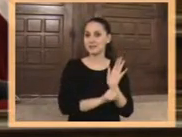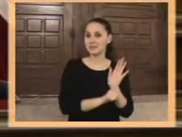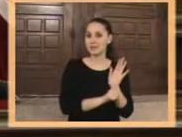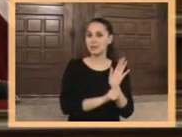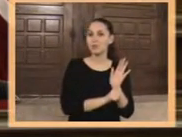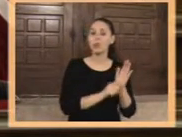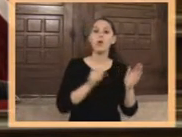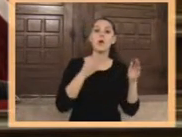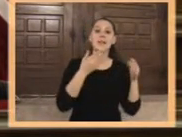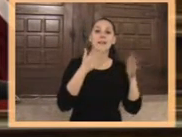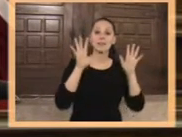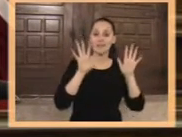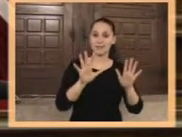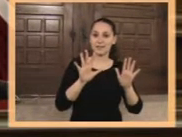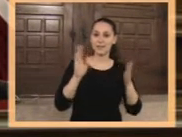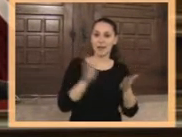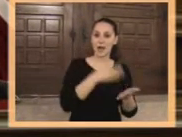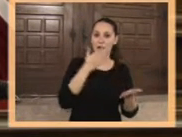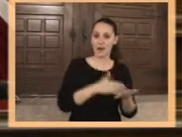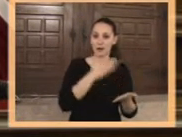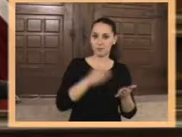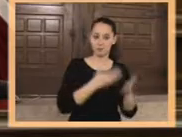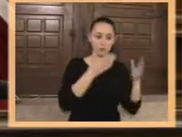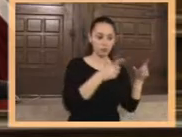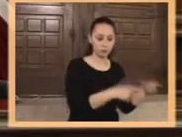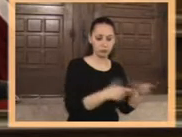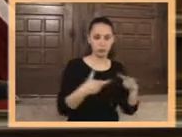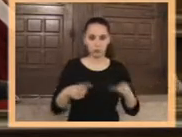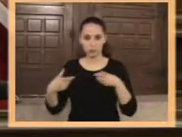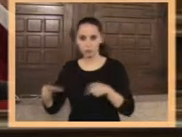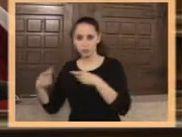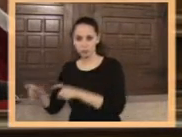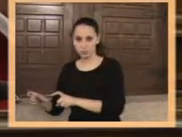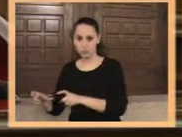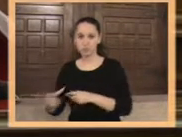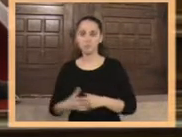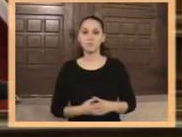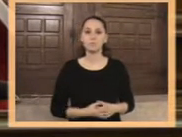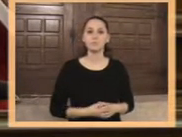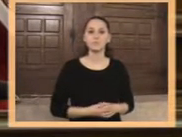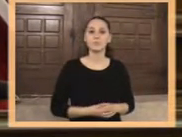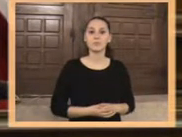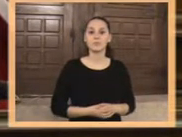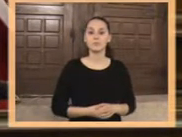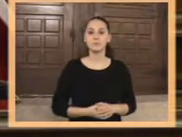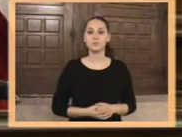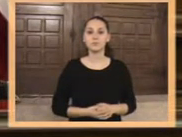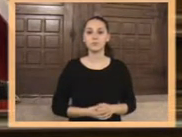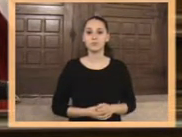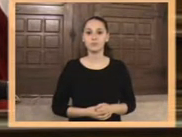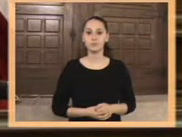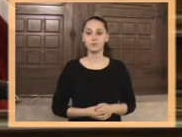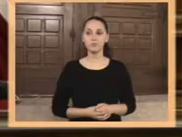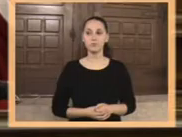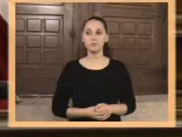10 capítulos. Así, contiene además tres disposiciones transitorias, una disposición